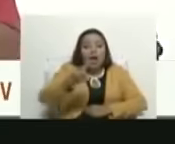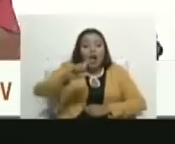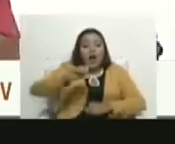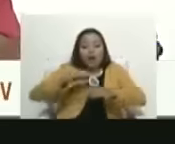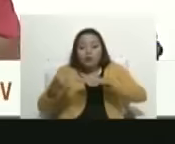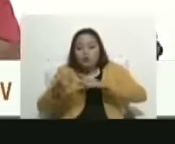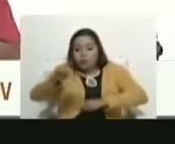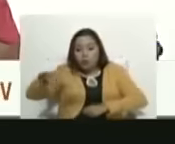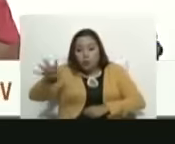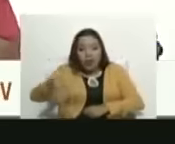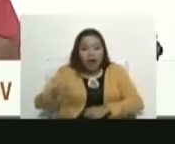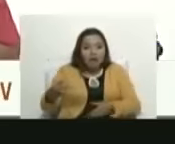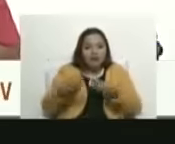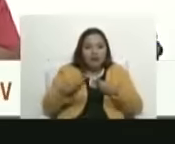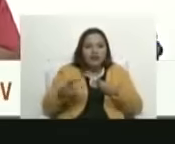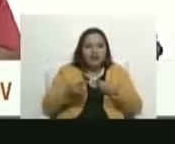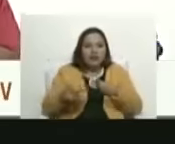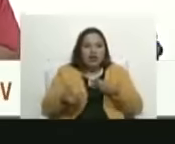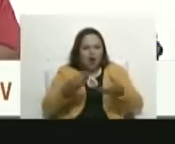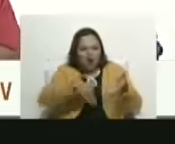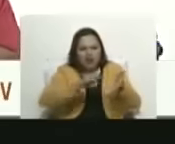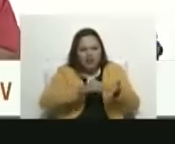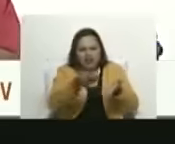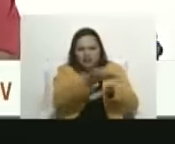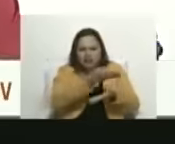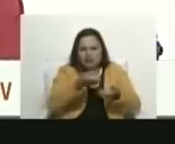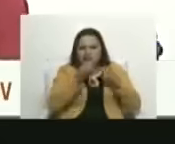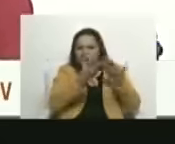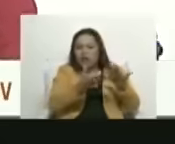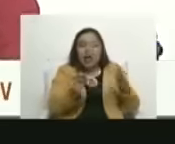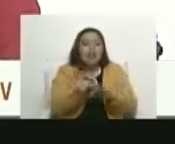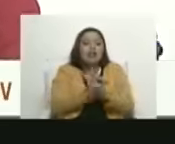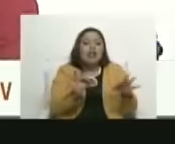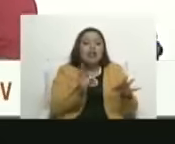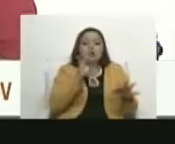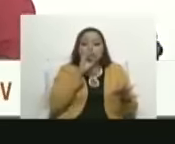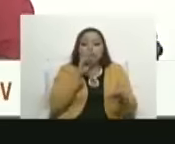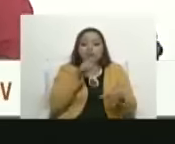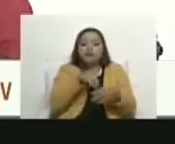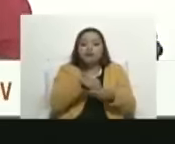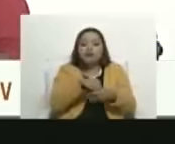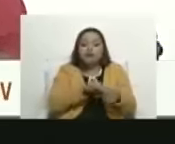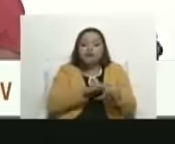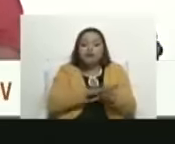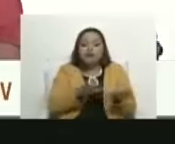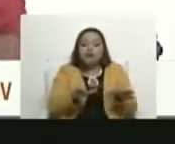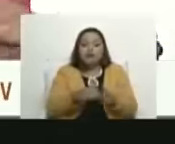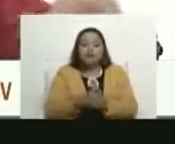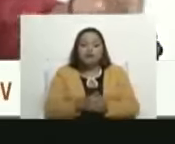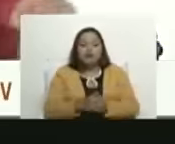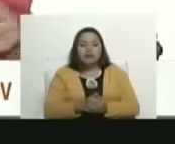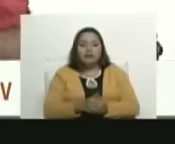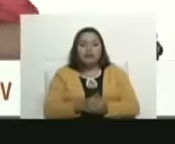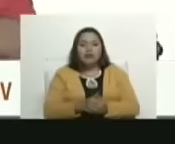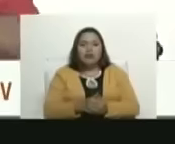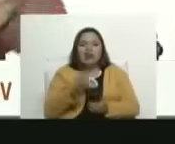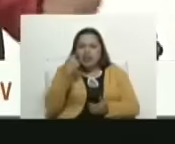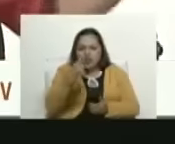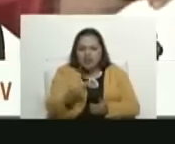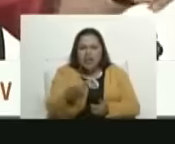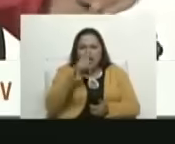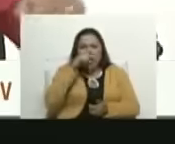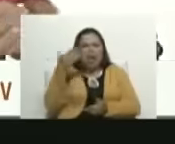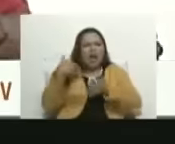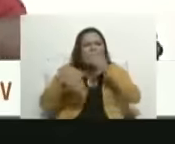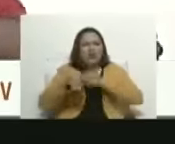¿La volvieron a mencionar ellos? No. Es más, le voy a decir algo. En el año 2015, cuando yo era